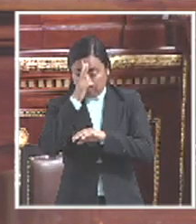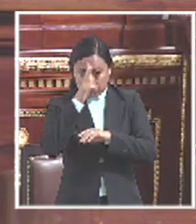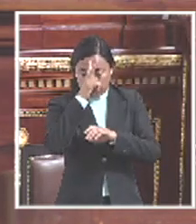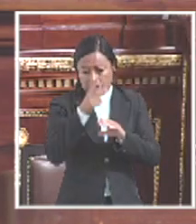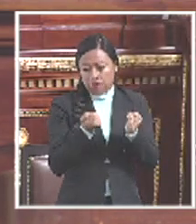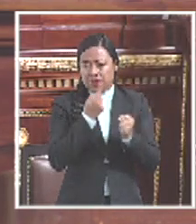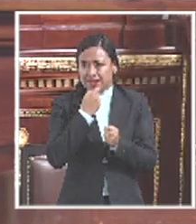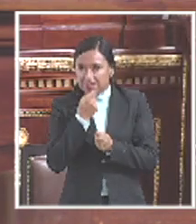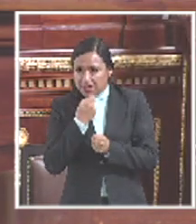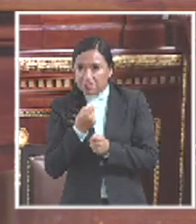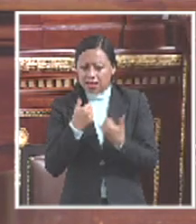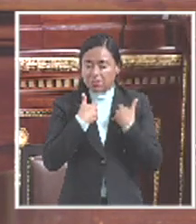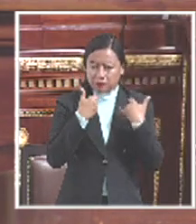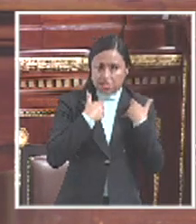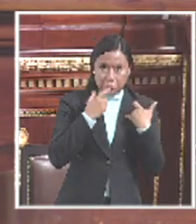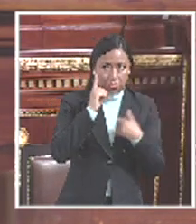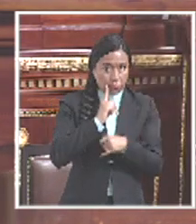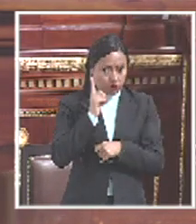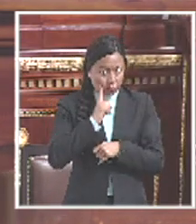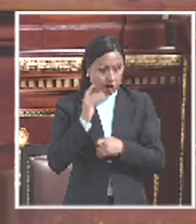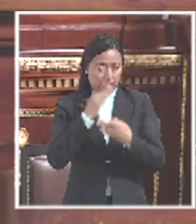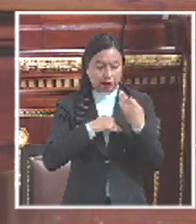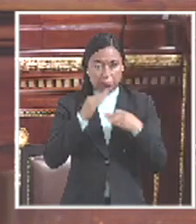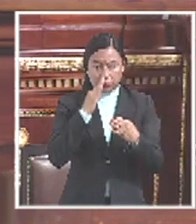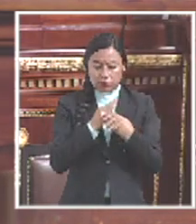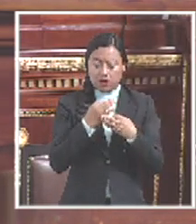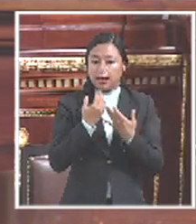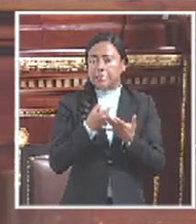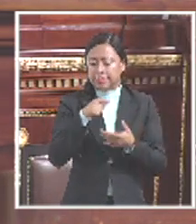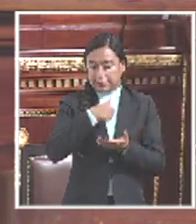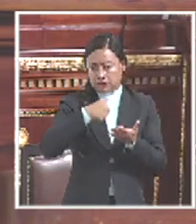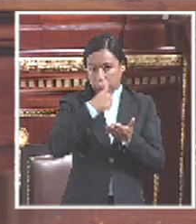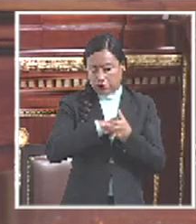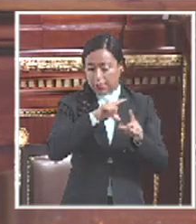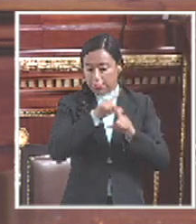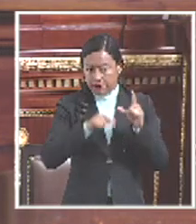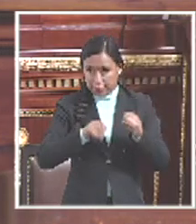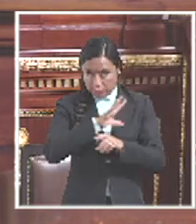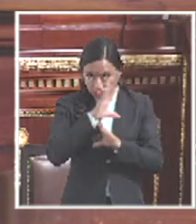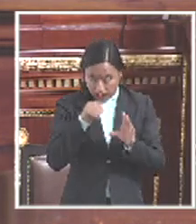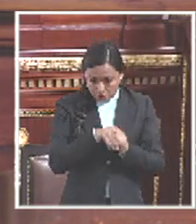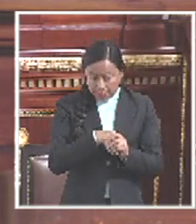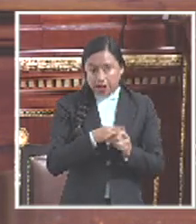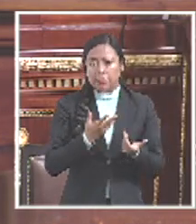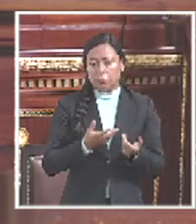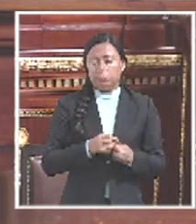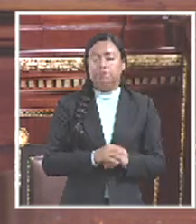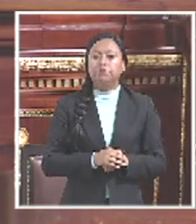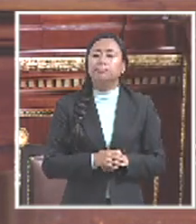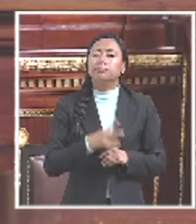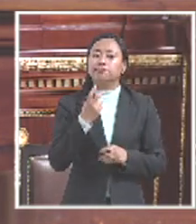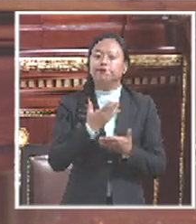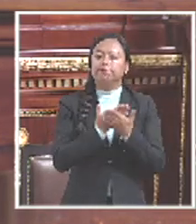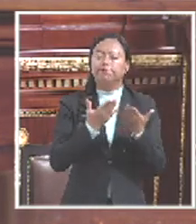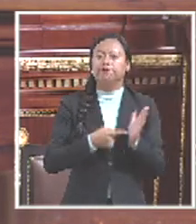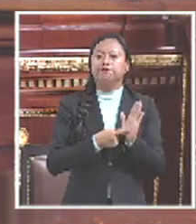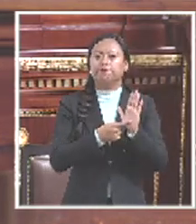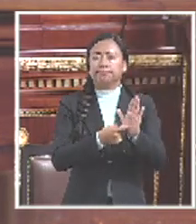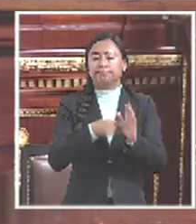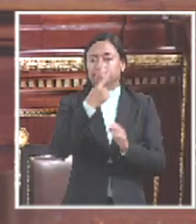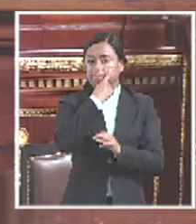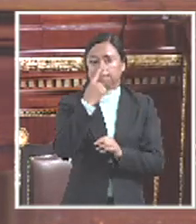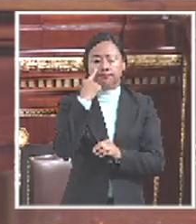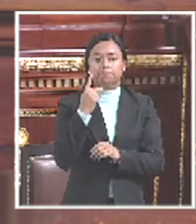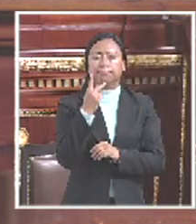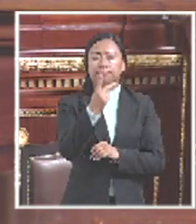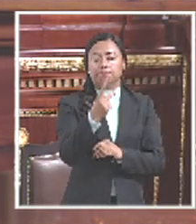niñas, adolescentes y mujeres en nuestra ciudad y en nuestro país. Por lo anteriormente expuesto, pongo a consideración de esta Comisión